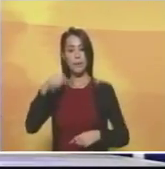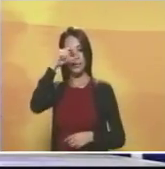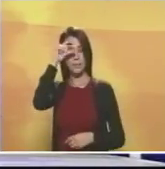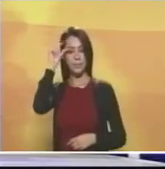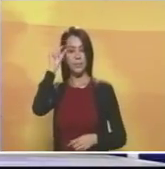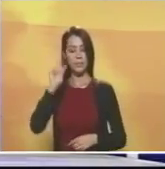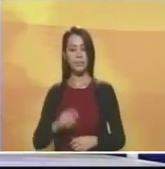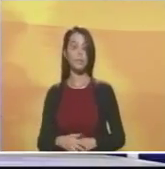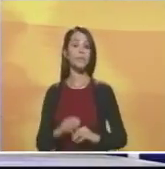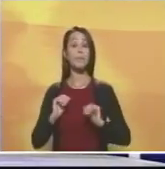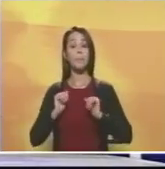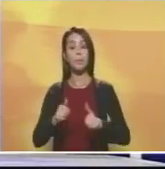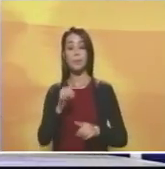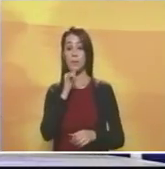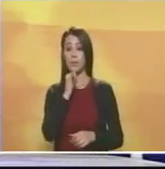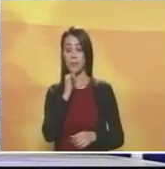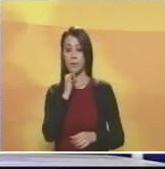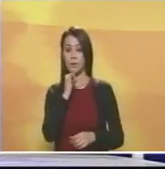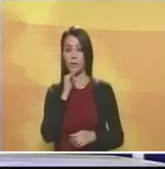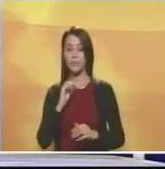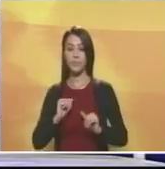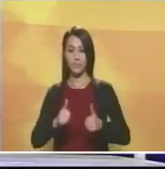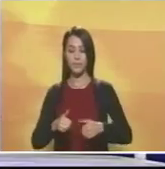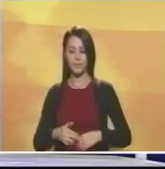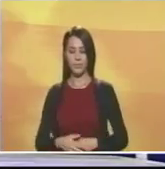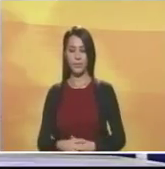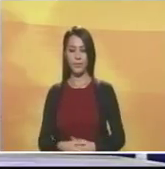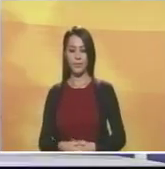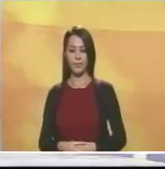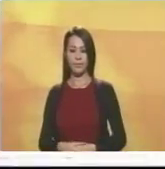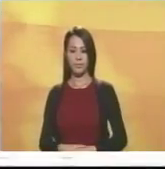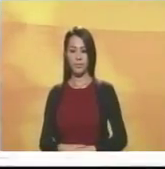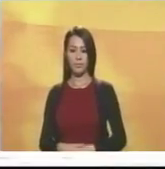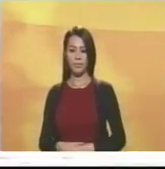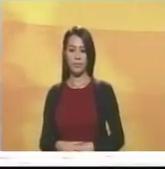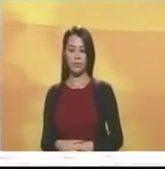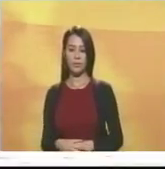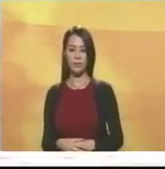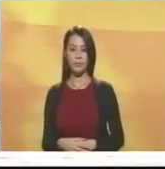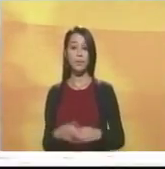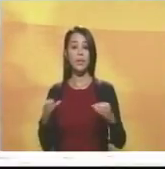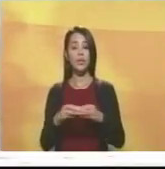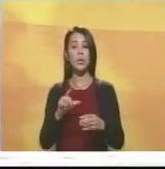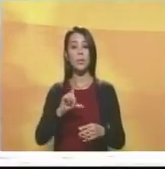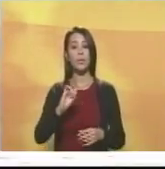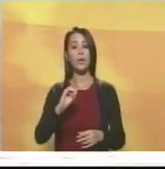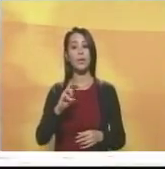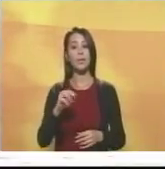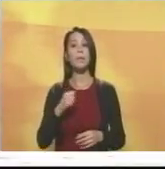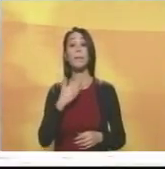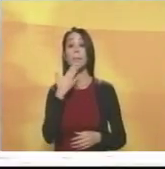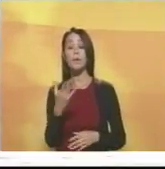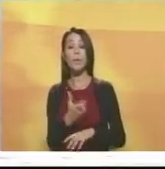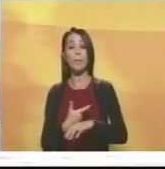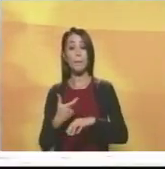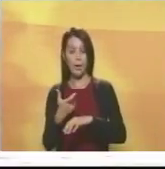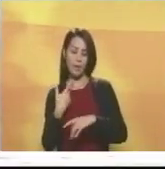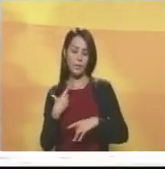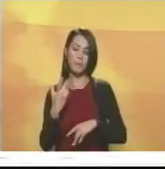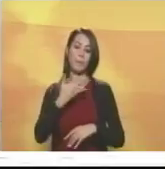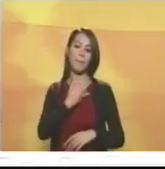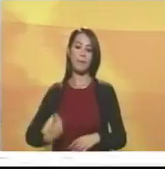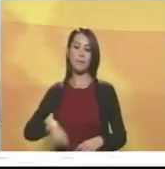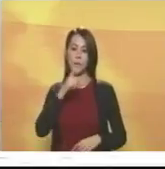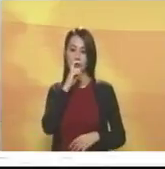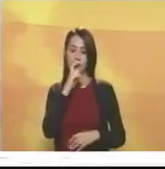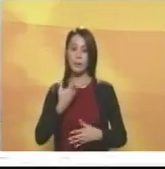servidora Endrina Yepes. Comenzamos a revisar las informaciones y lo hacemos de inmediato. El Grupo de Lima exigió al presidente Nicolás Maduro